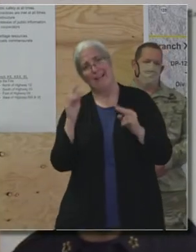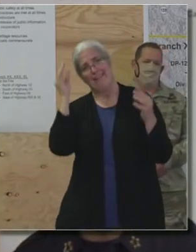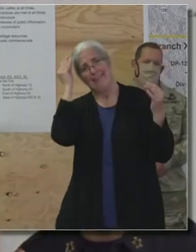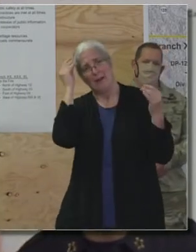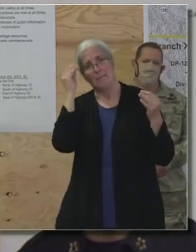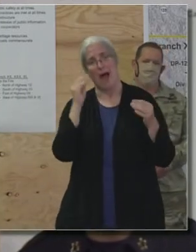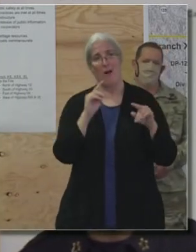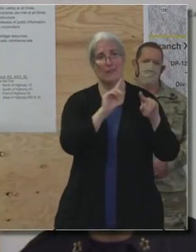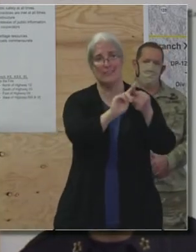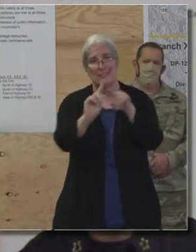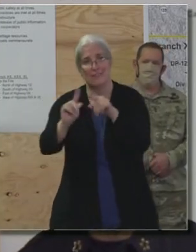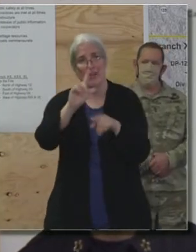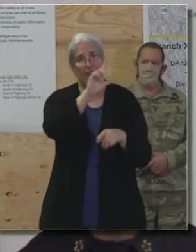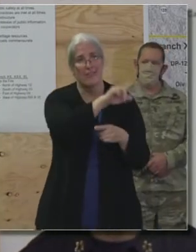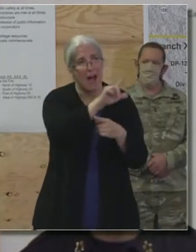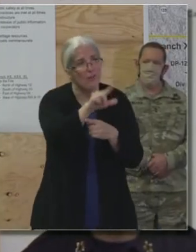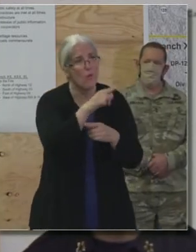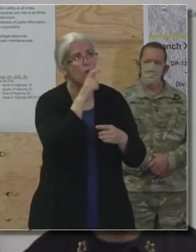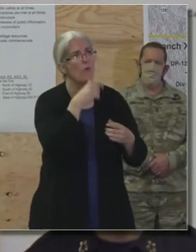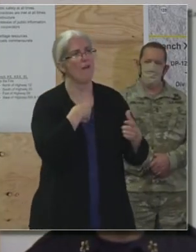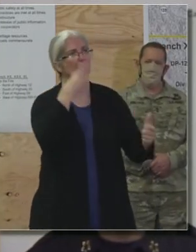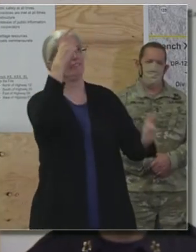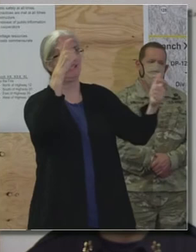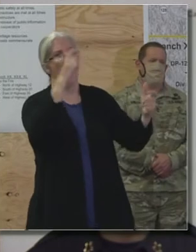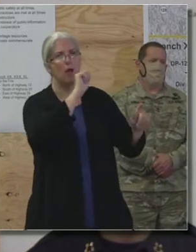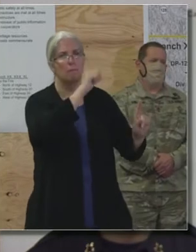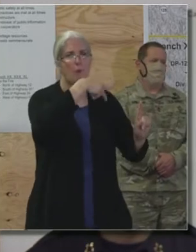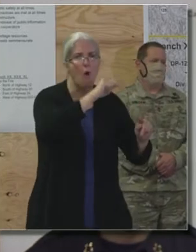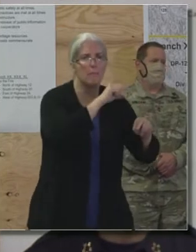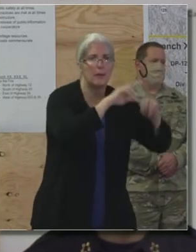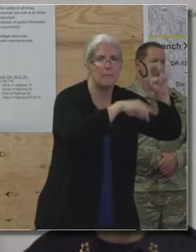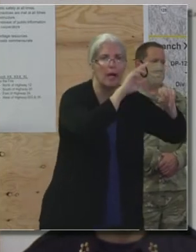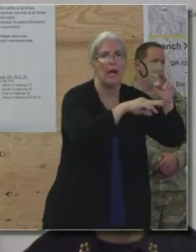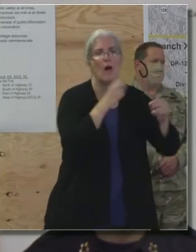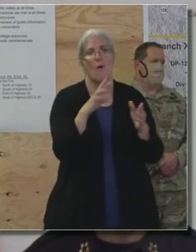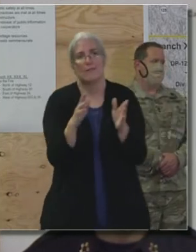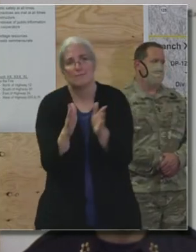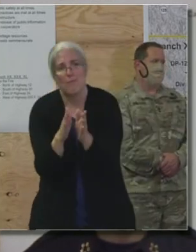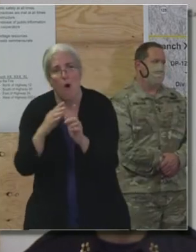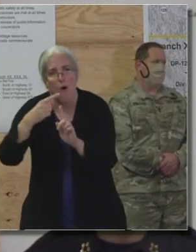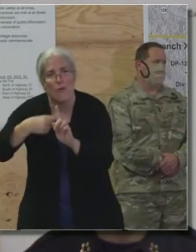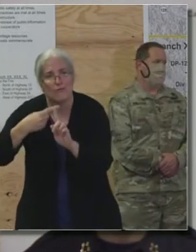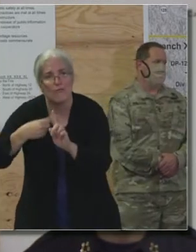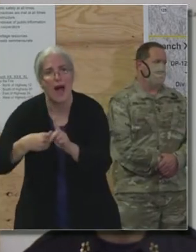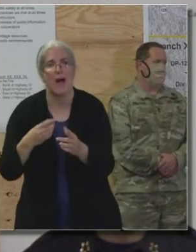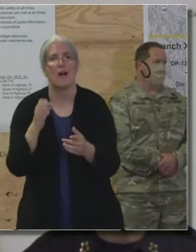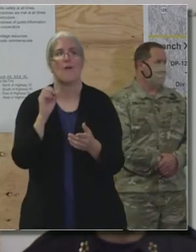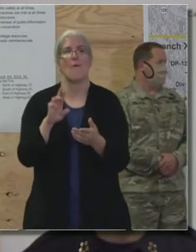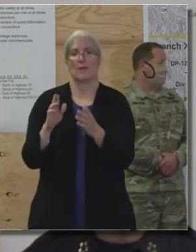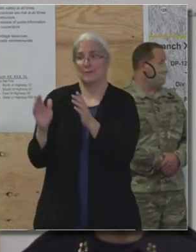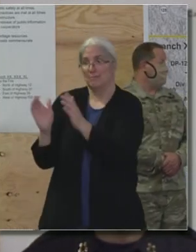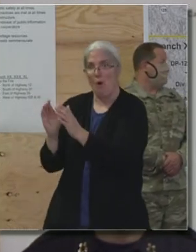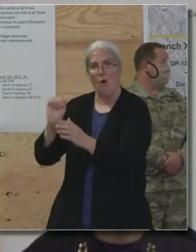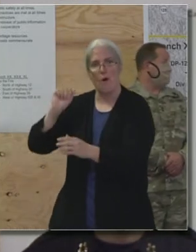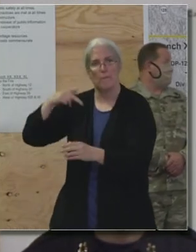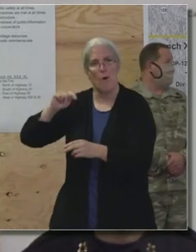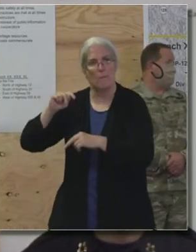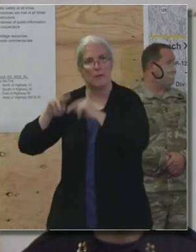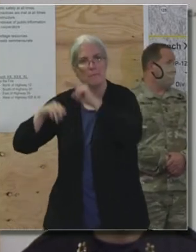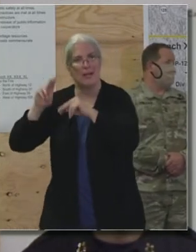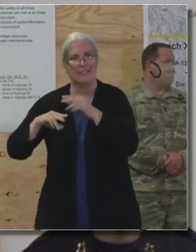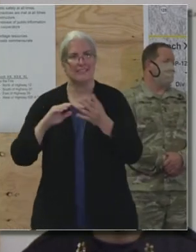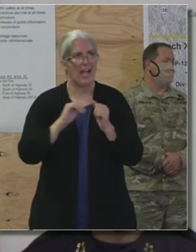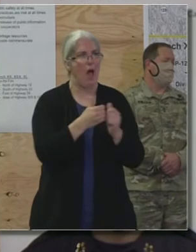d y tenedores de propiedades mayores personas con propiedades más pequeñas inquilinos